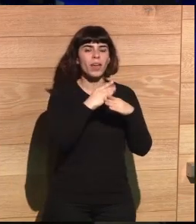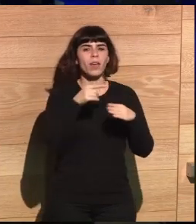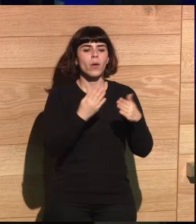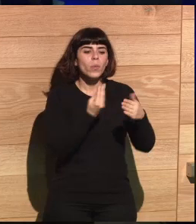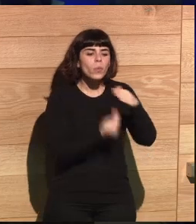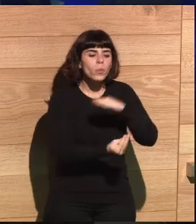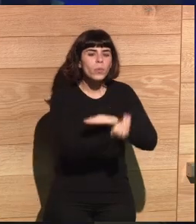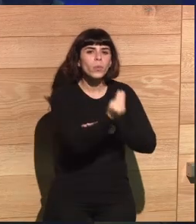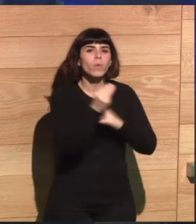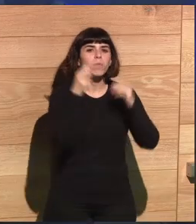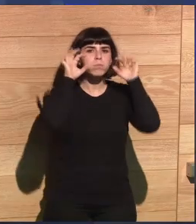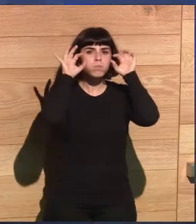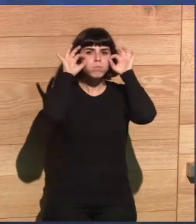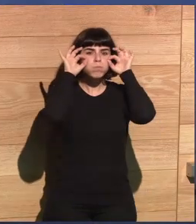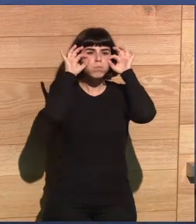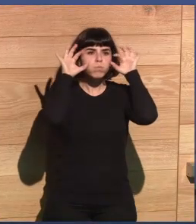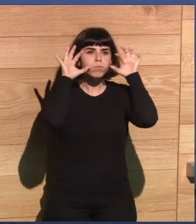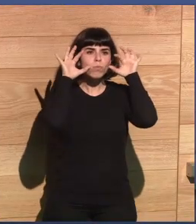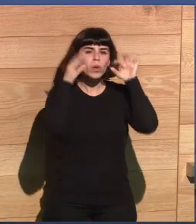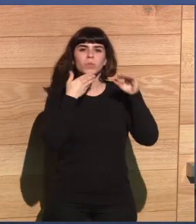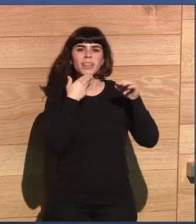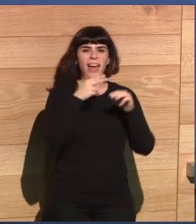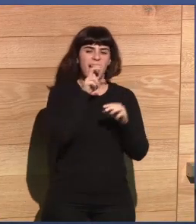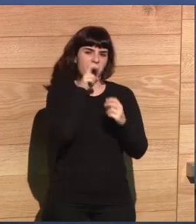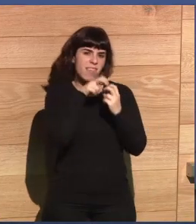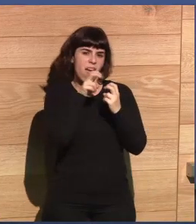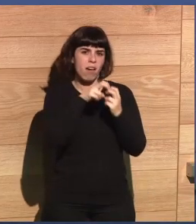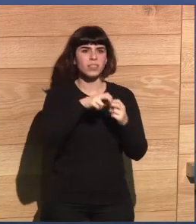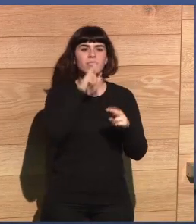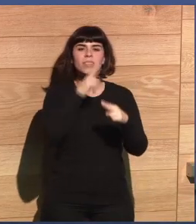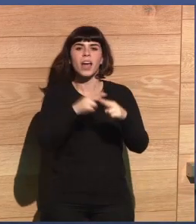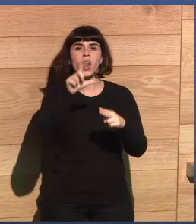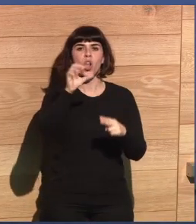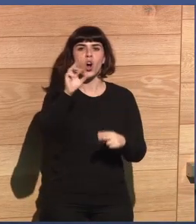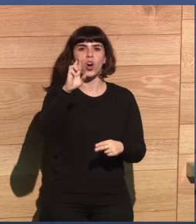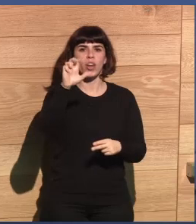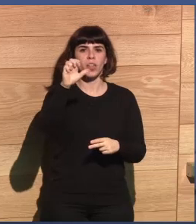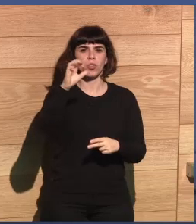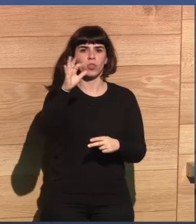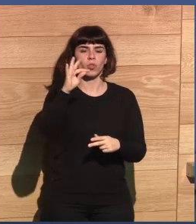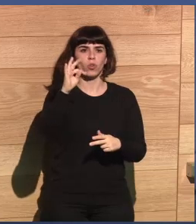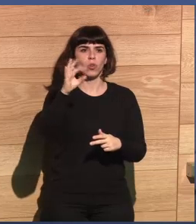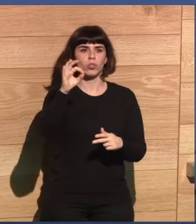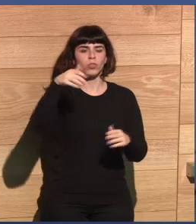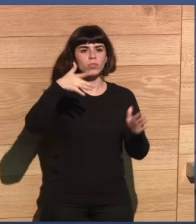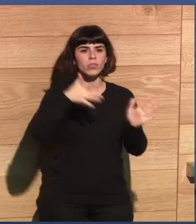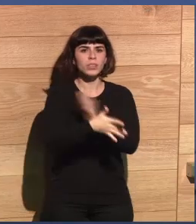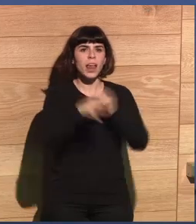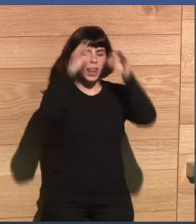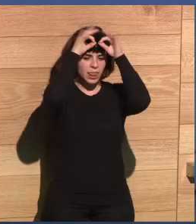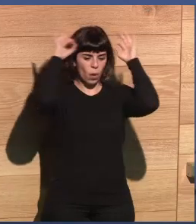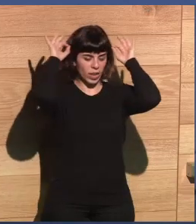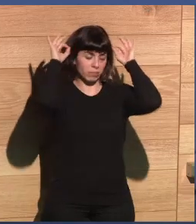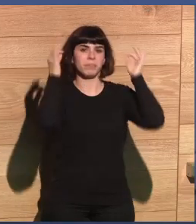como una ardilla y los ojos abiertos como ventanas. La llamaron Loreto, que significa laurel, una plantita que le ponían en forma de corona a